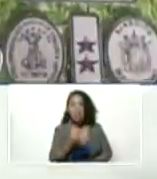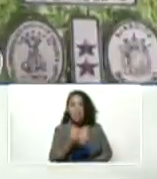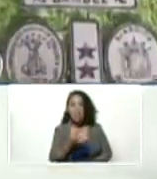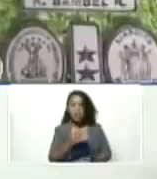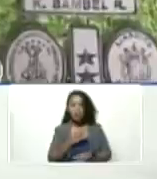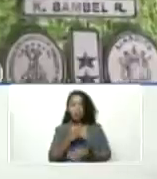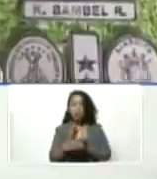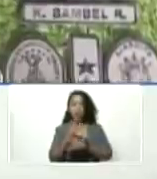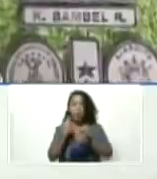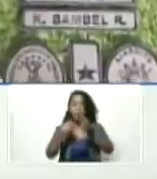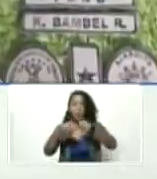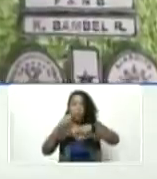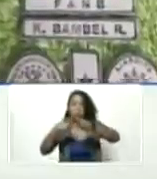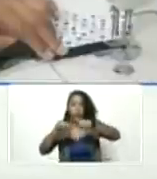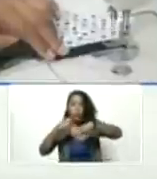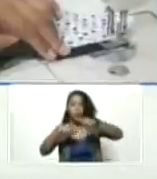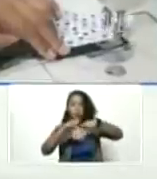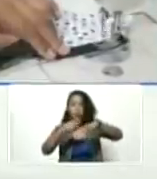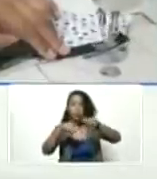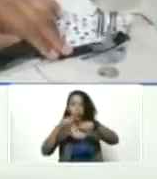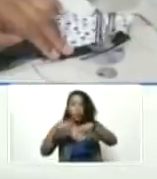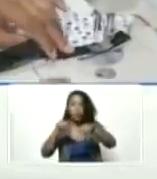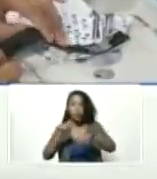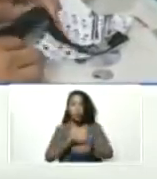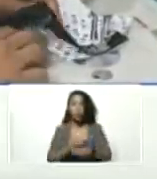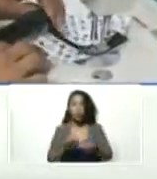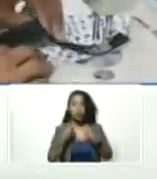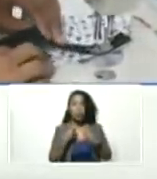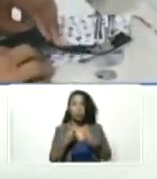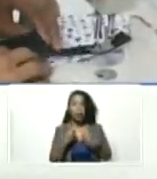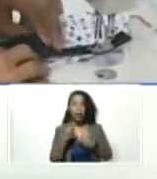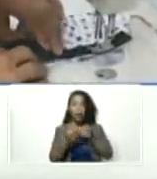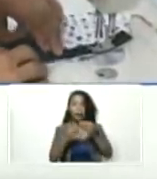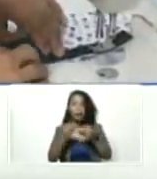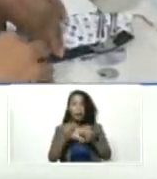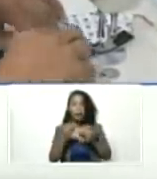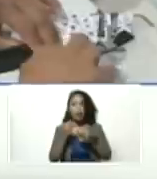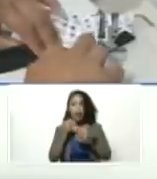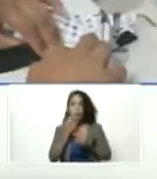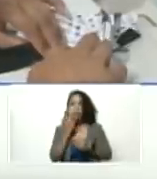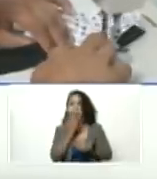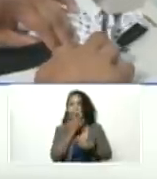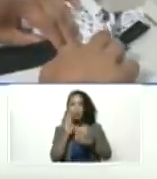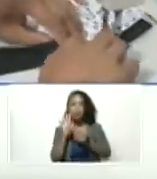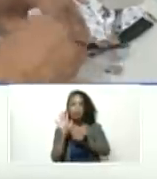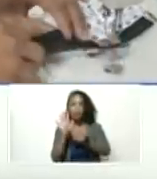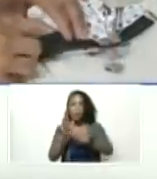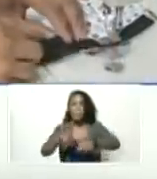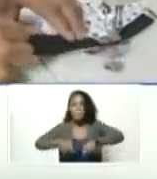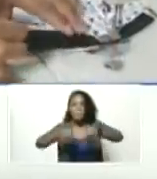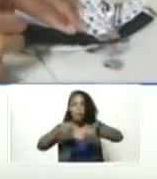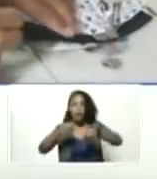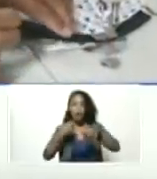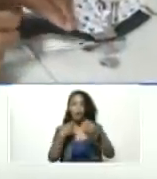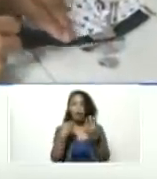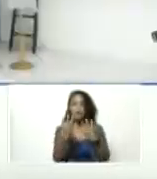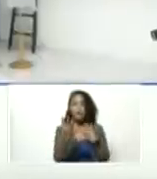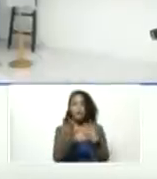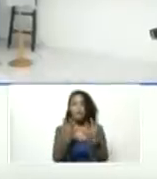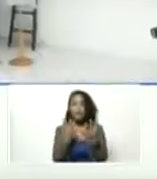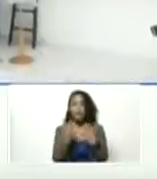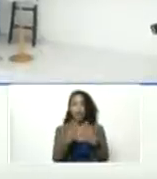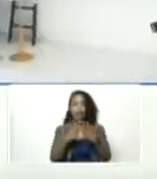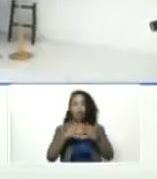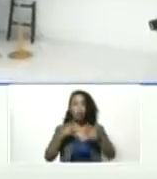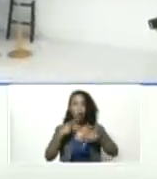la comercialización, para llevar a la vitrina de los mercados y de las ferias todos